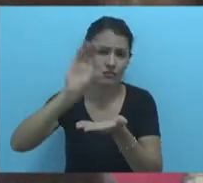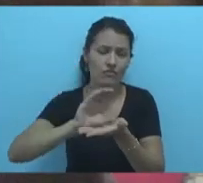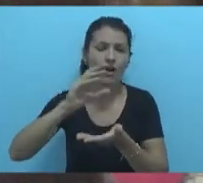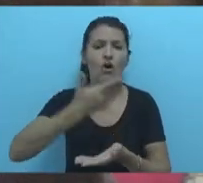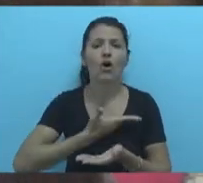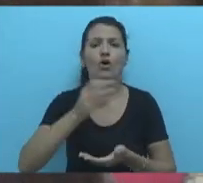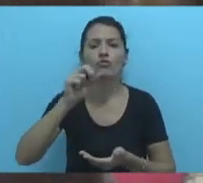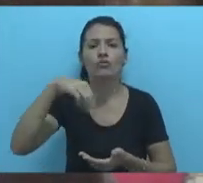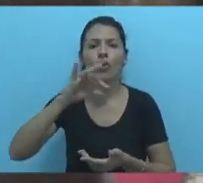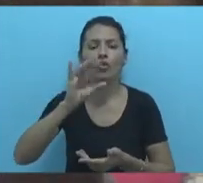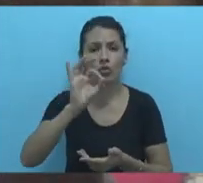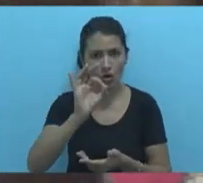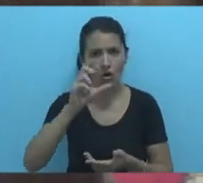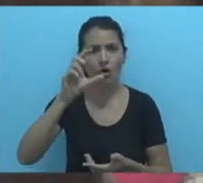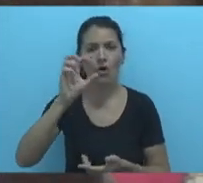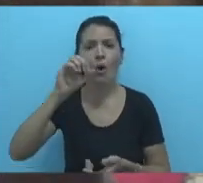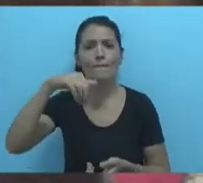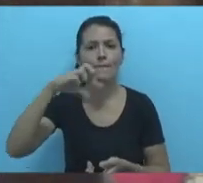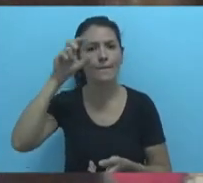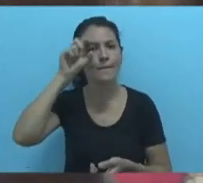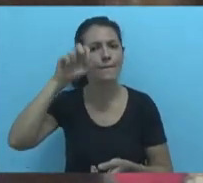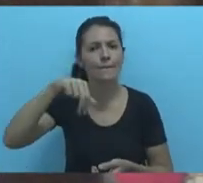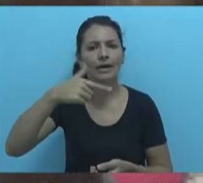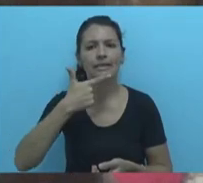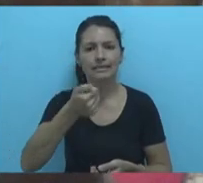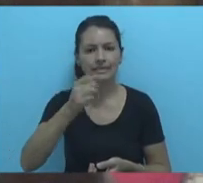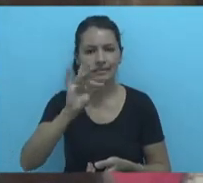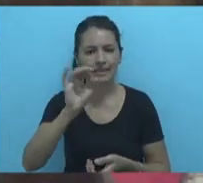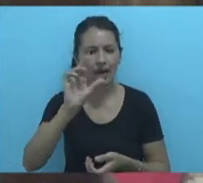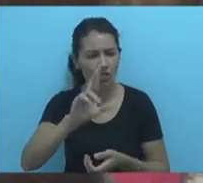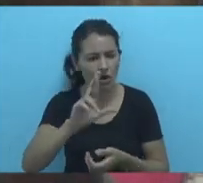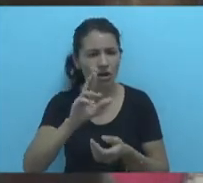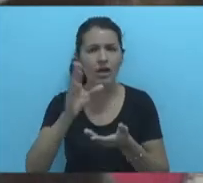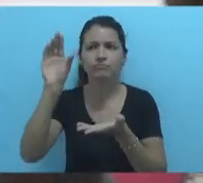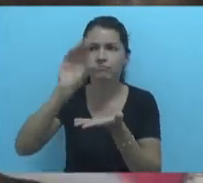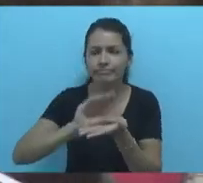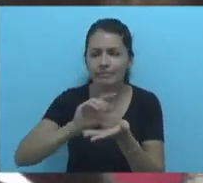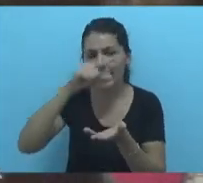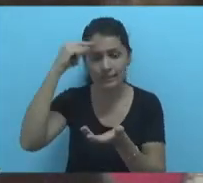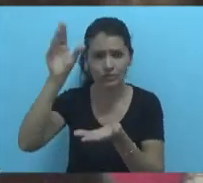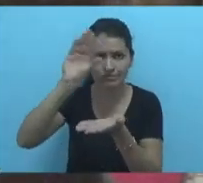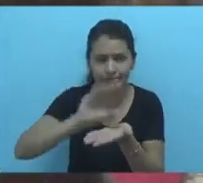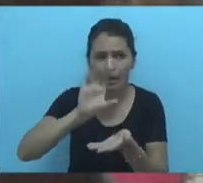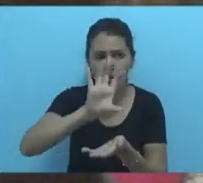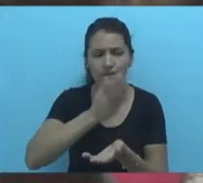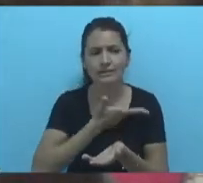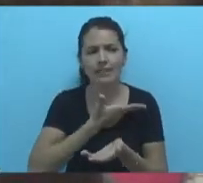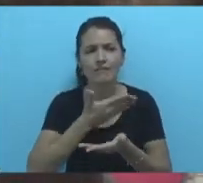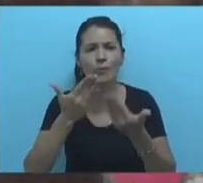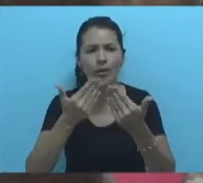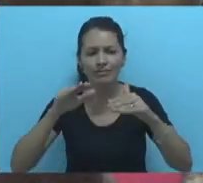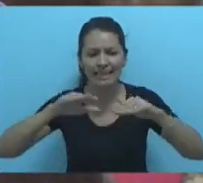de Autotransporte Urbano y Suburbano de Pasajeros. Lo que le estamos pidiendo